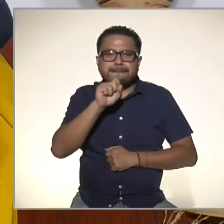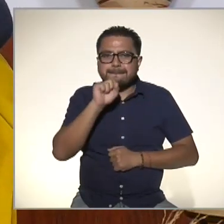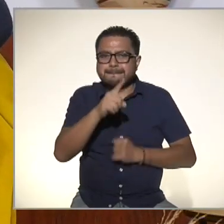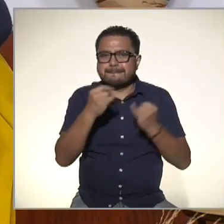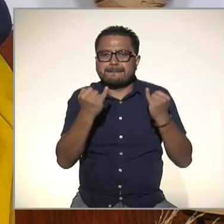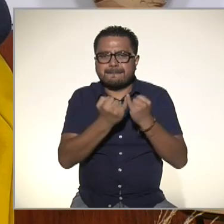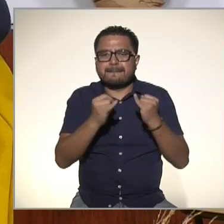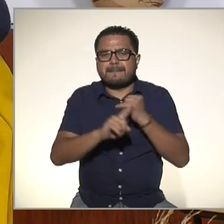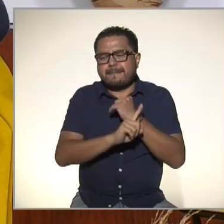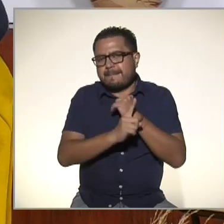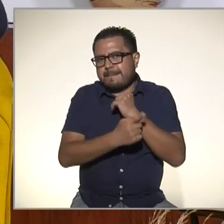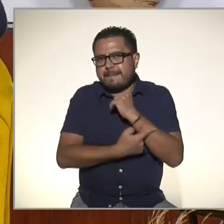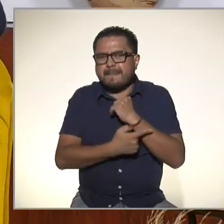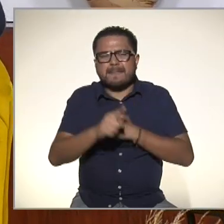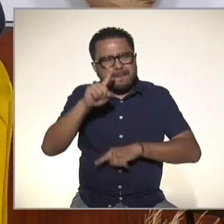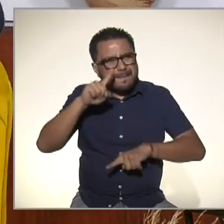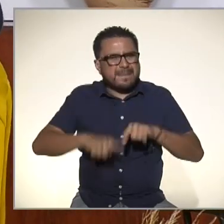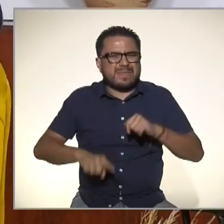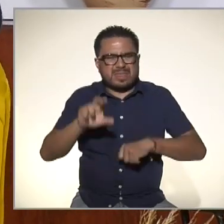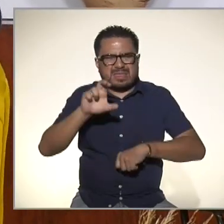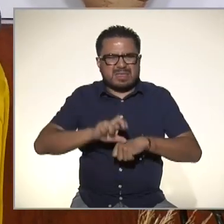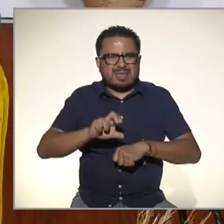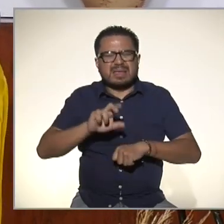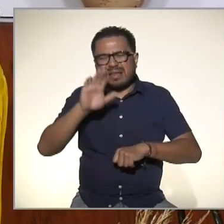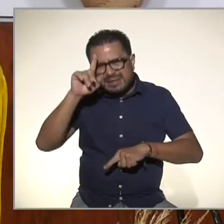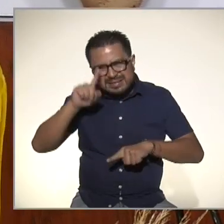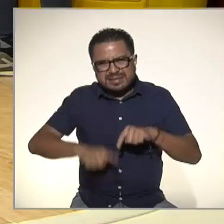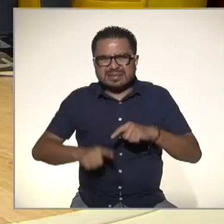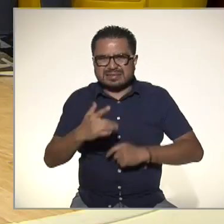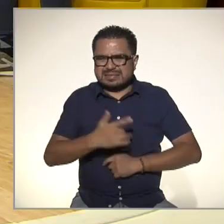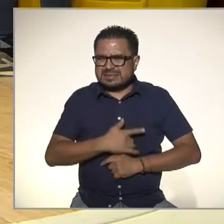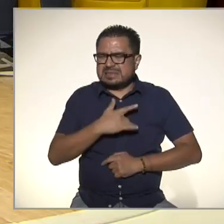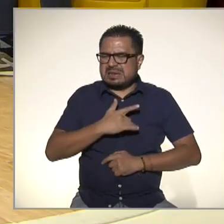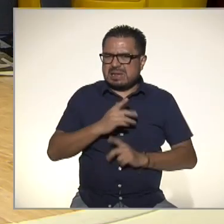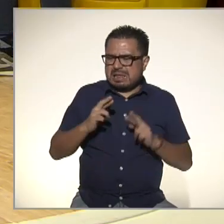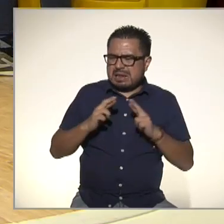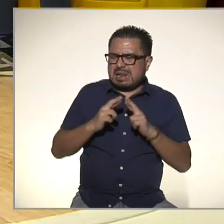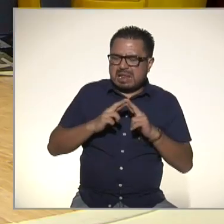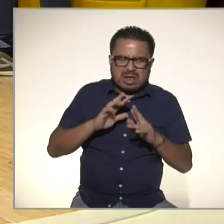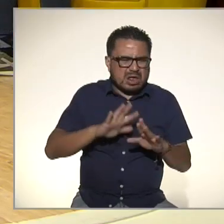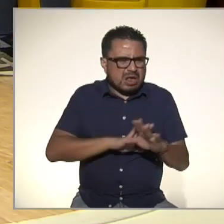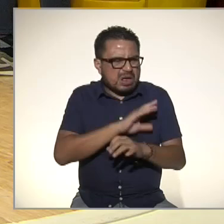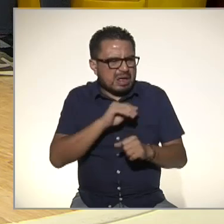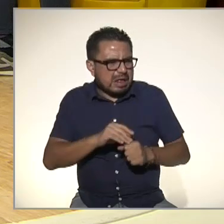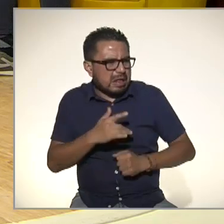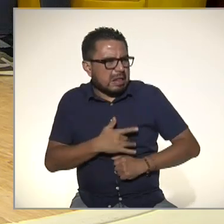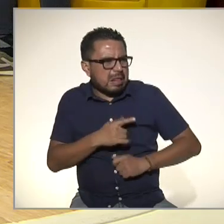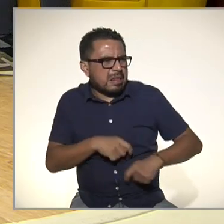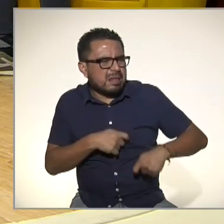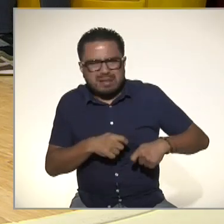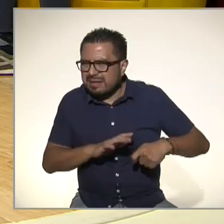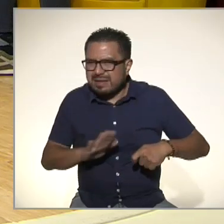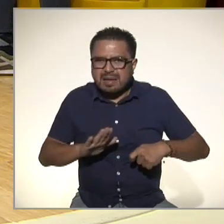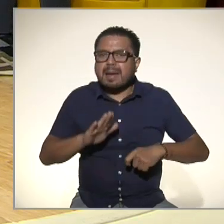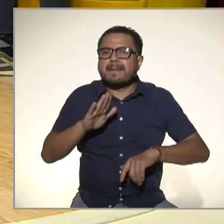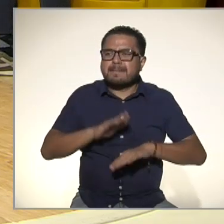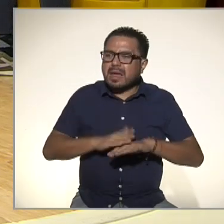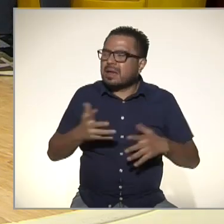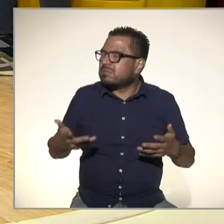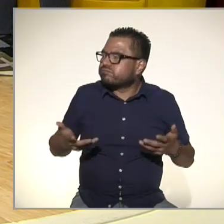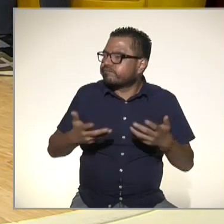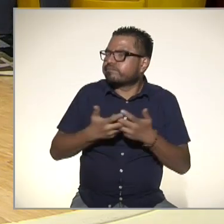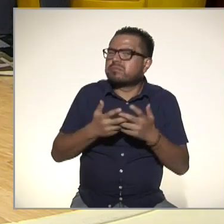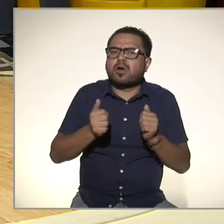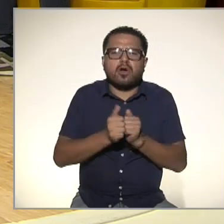la reproductiva. Rompamos el machismo, ataquemos esas creencias que no funcionan de absolutamente nada y vivamos en más armonía y